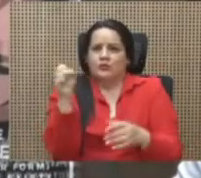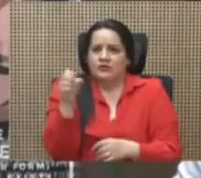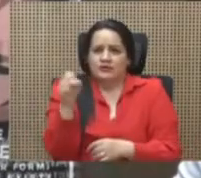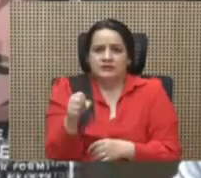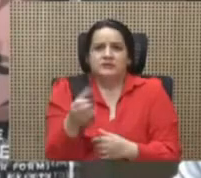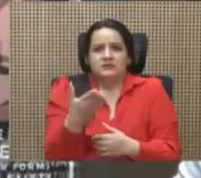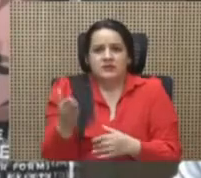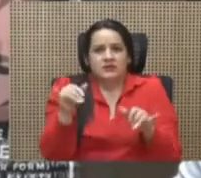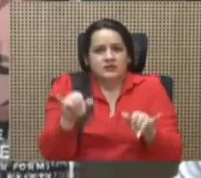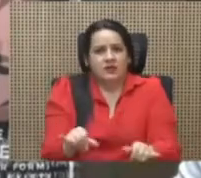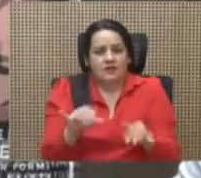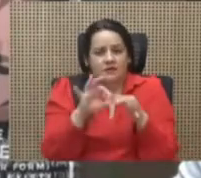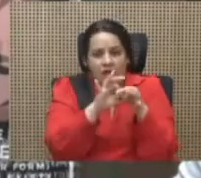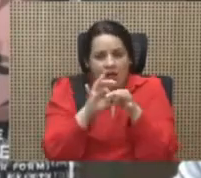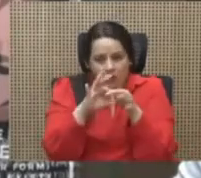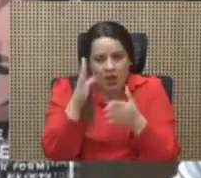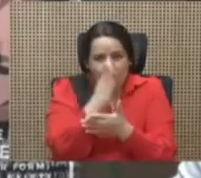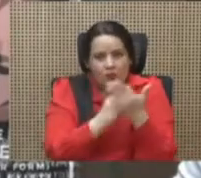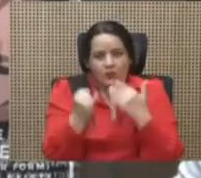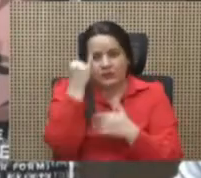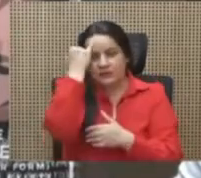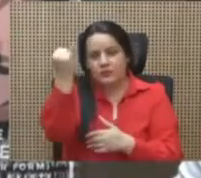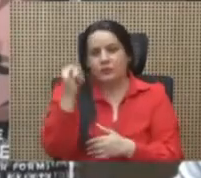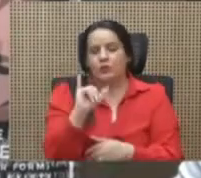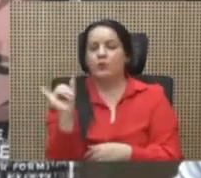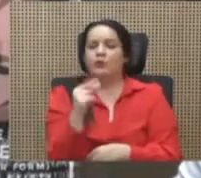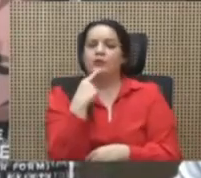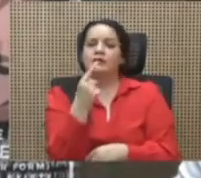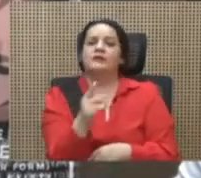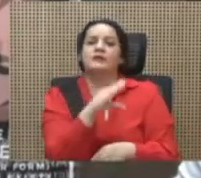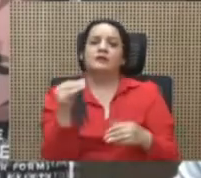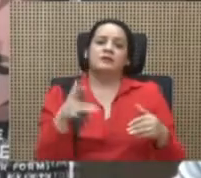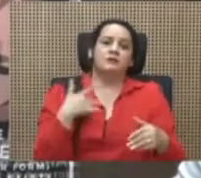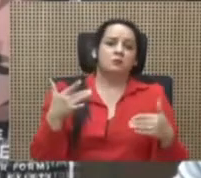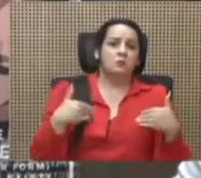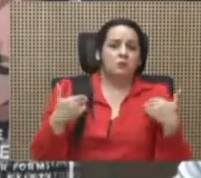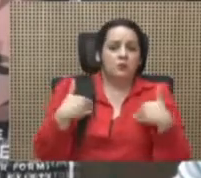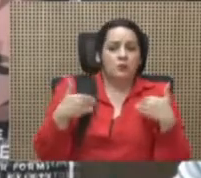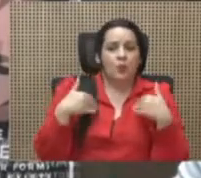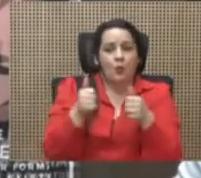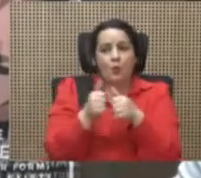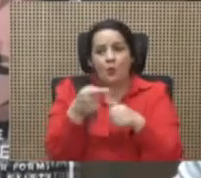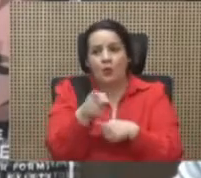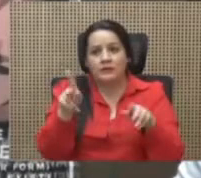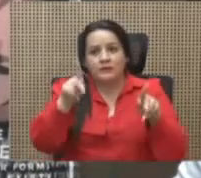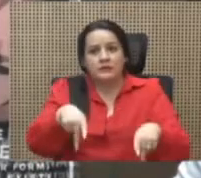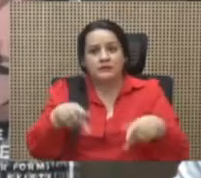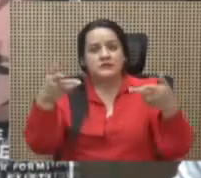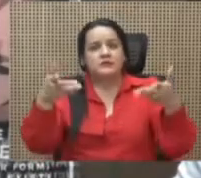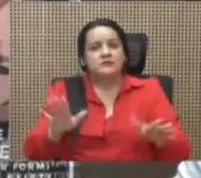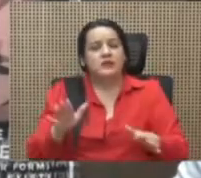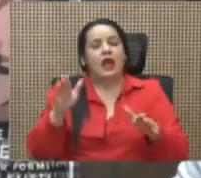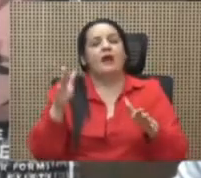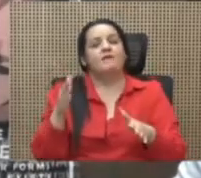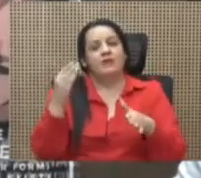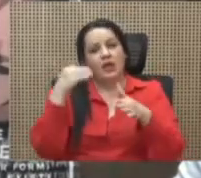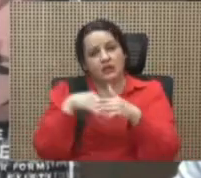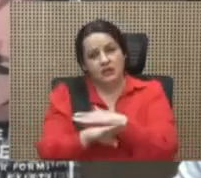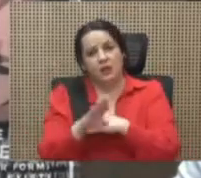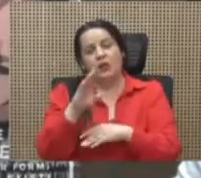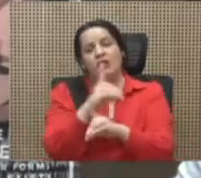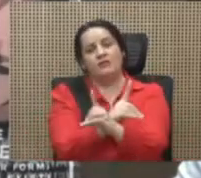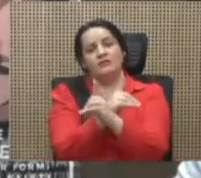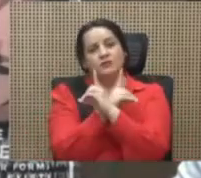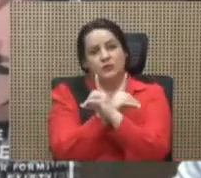estaban alineados a ciertas ideologías como decía y estaban contentos con las personas que habían pasado por la defensoría en el pasado Porque